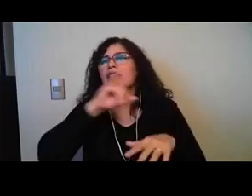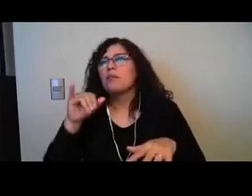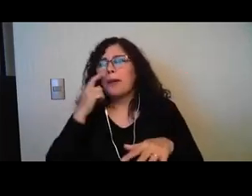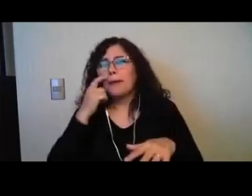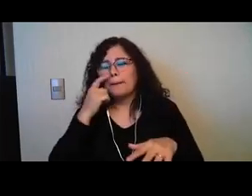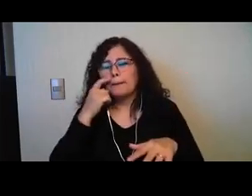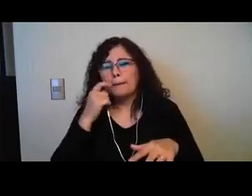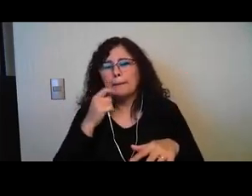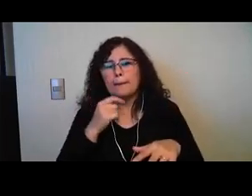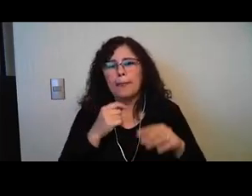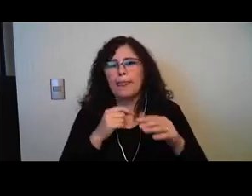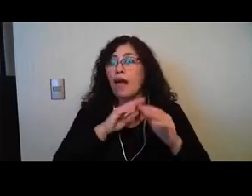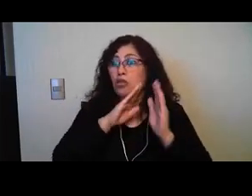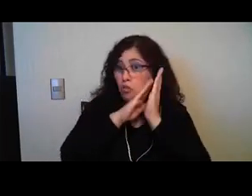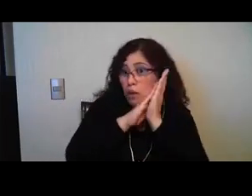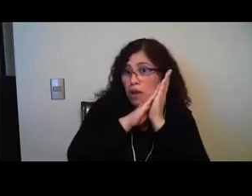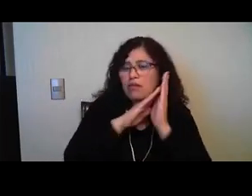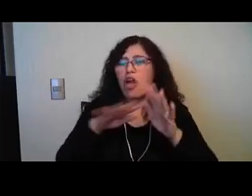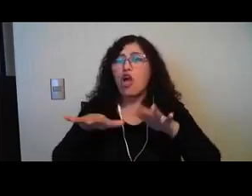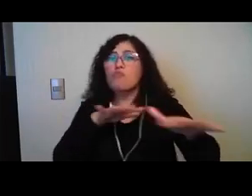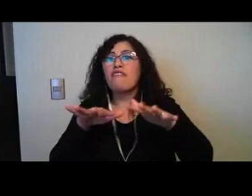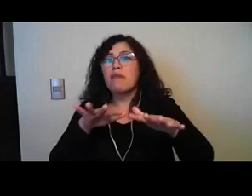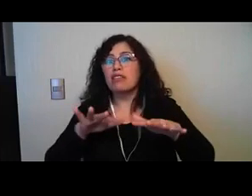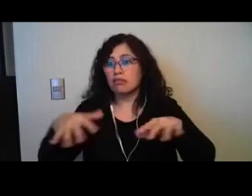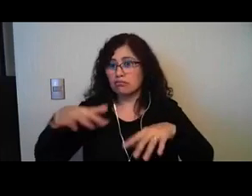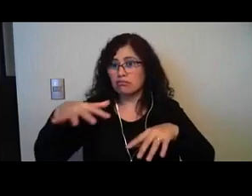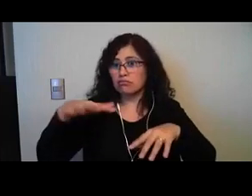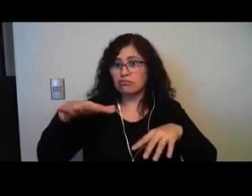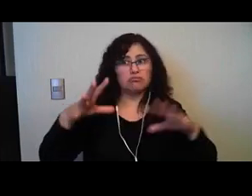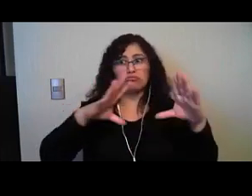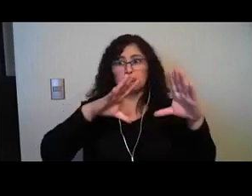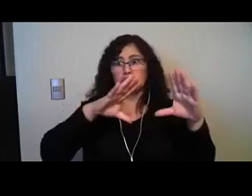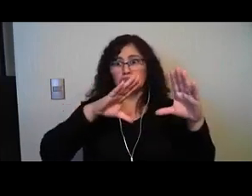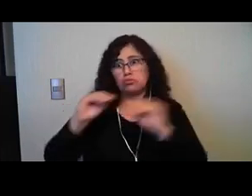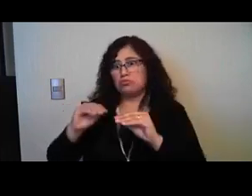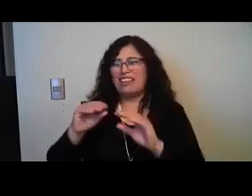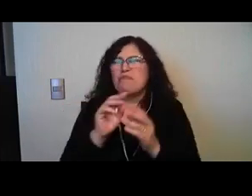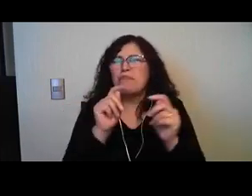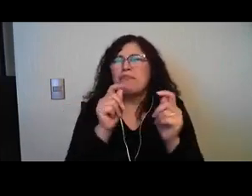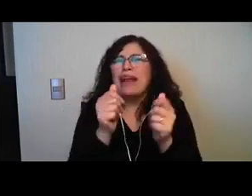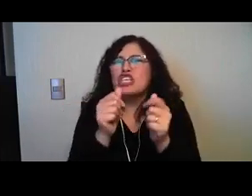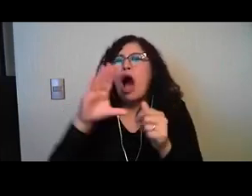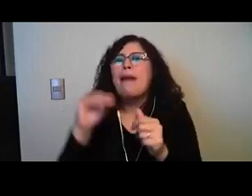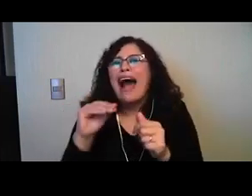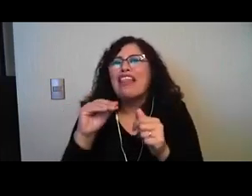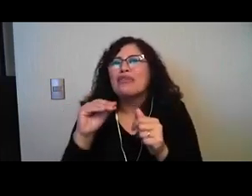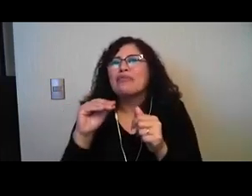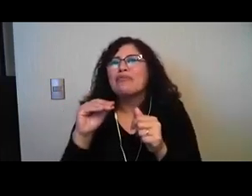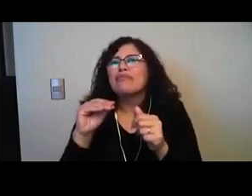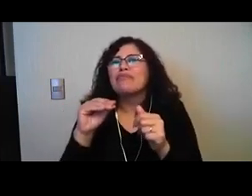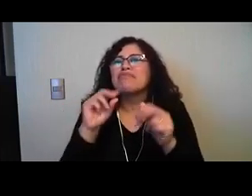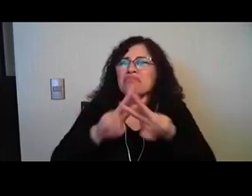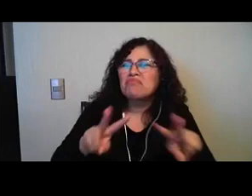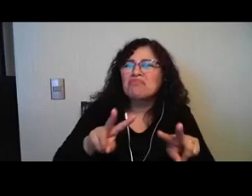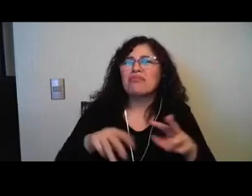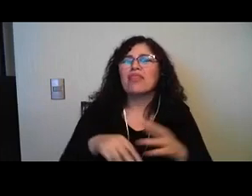personas con Parkinson duermen, los movimientos involuntarios desaparecen, ¿ya? Pero cuando las personas están sometidas a un periodo de estrés o de